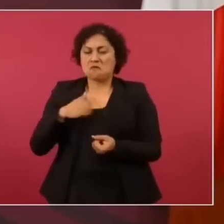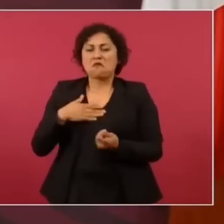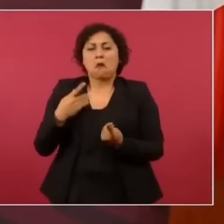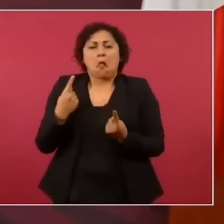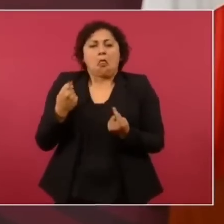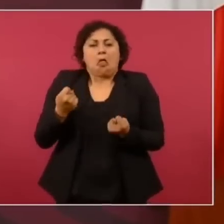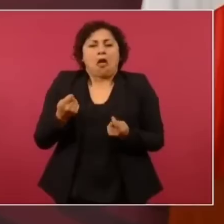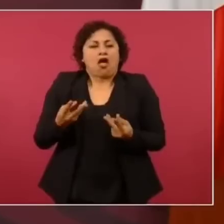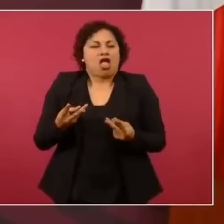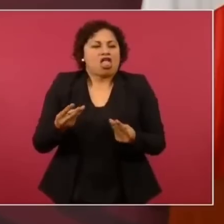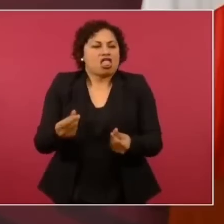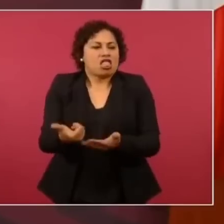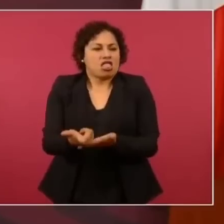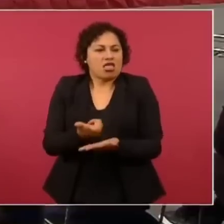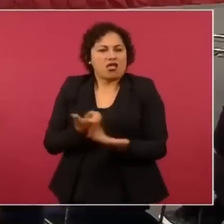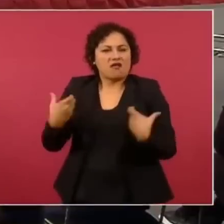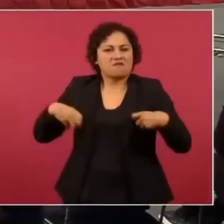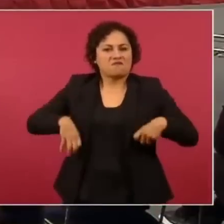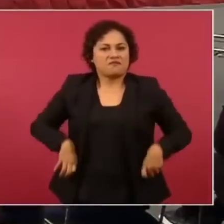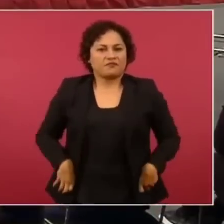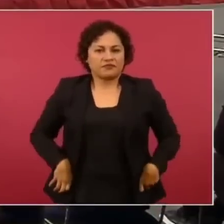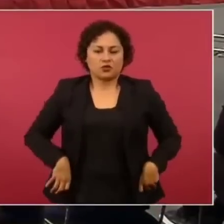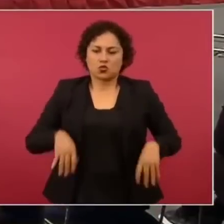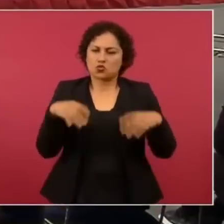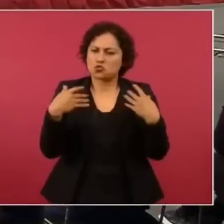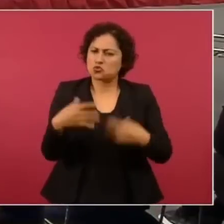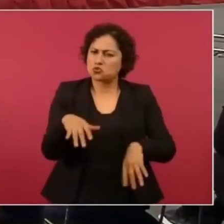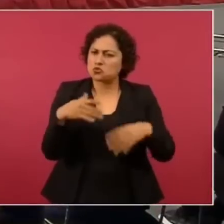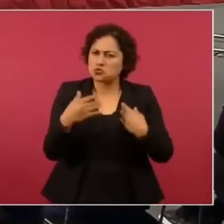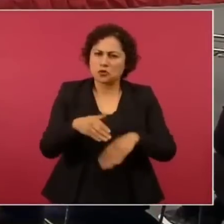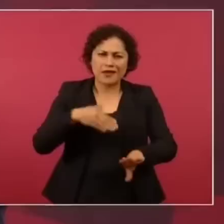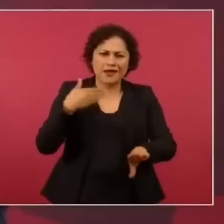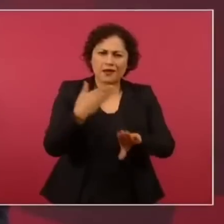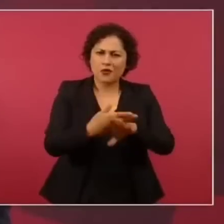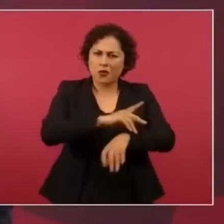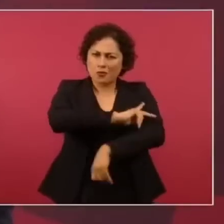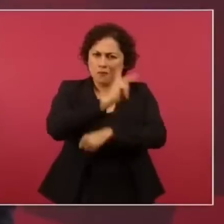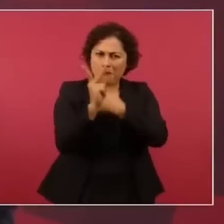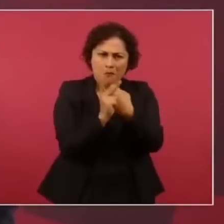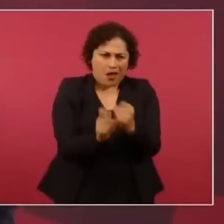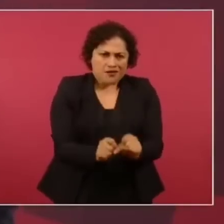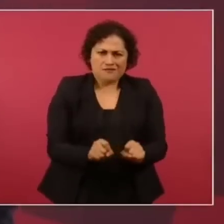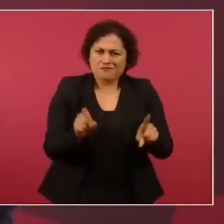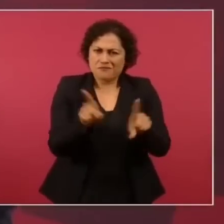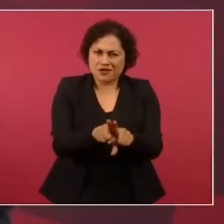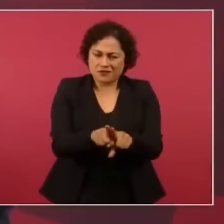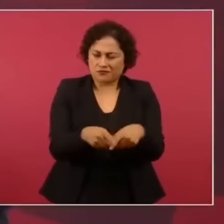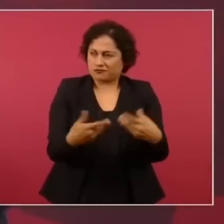republicano que debe haber en un país, ¿no? Esa es la lucha.